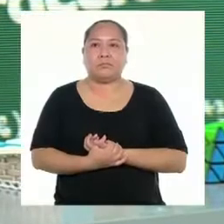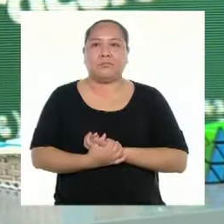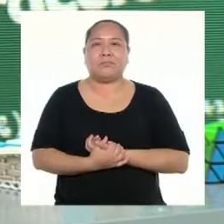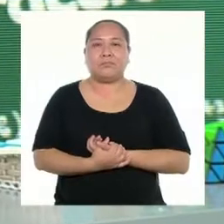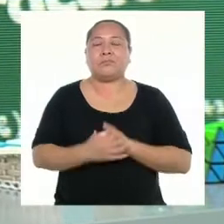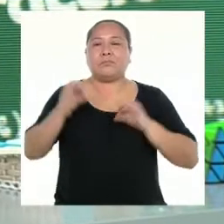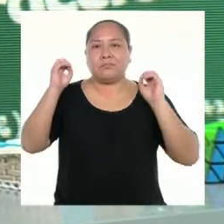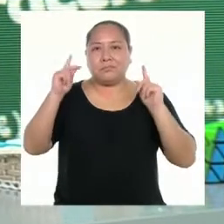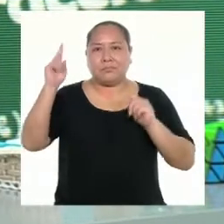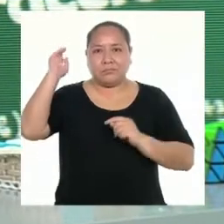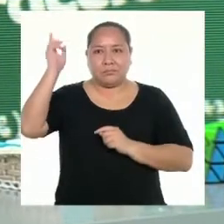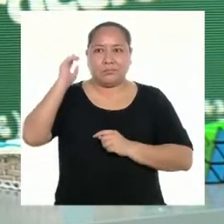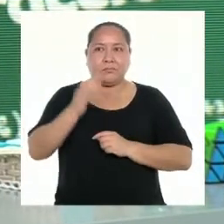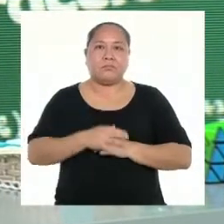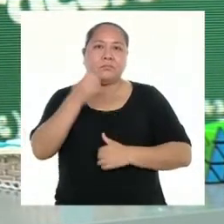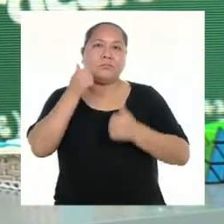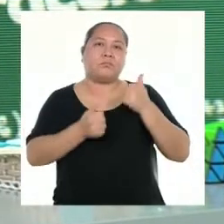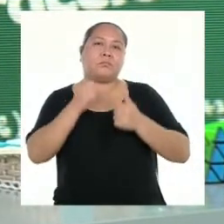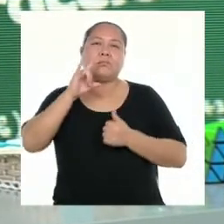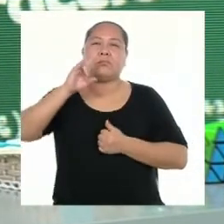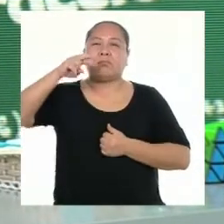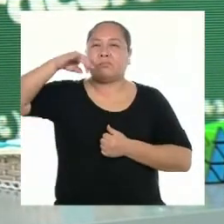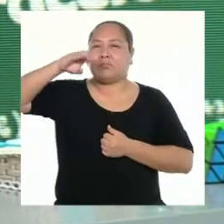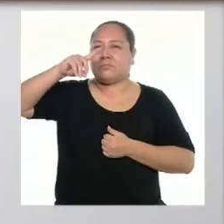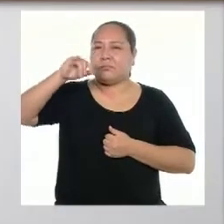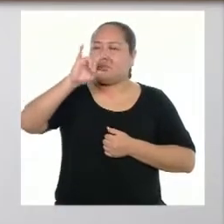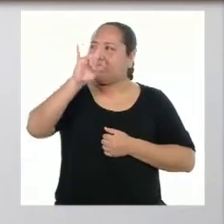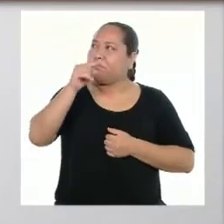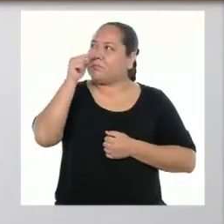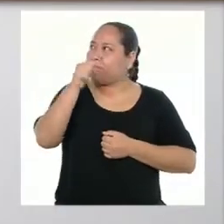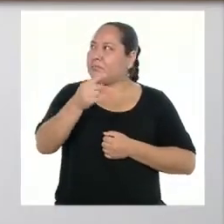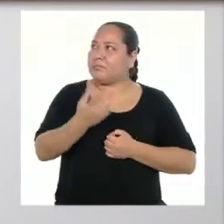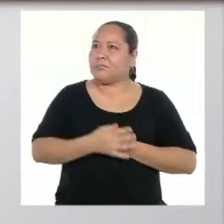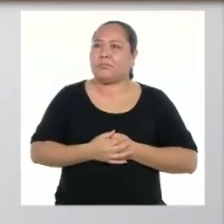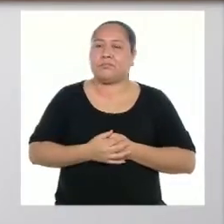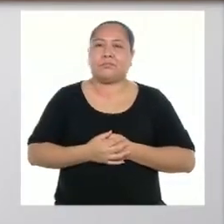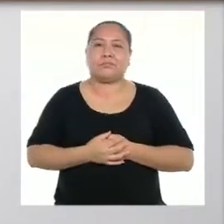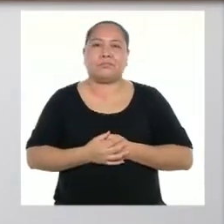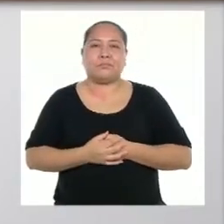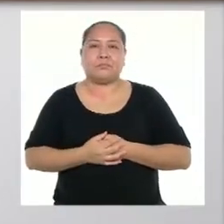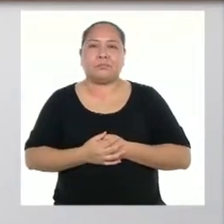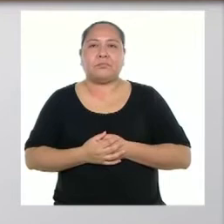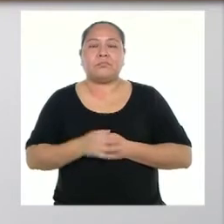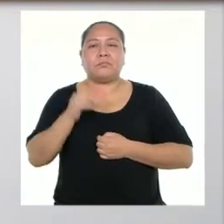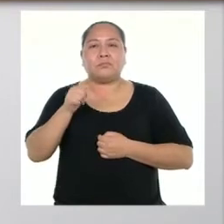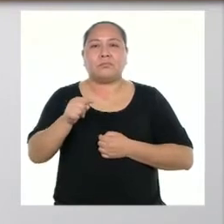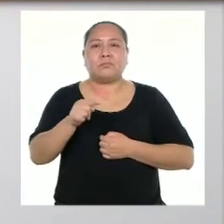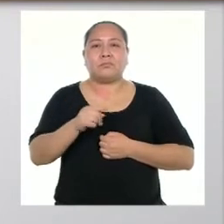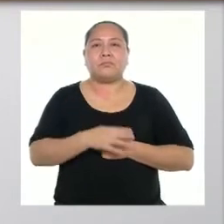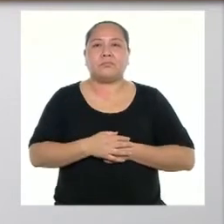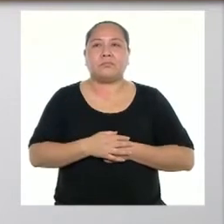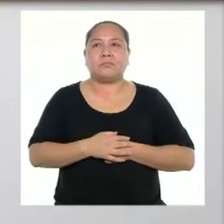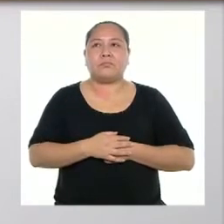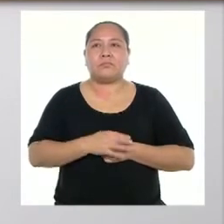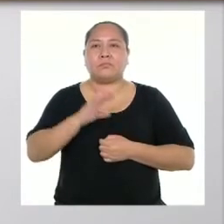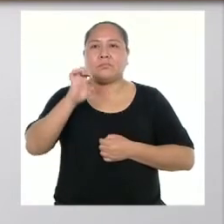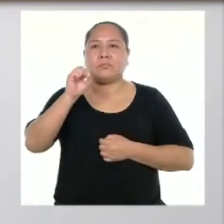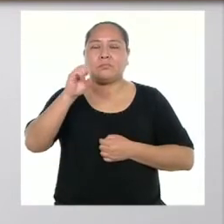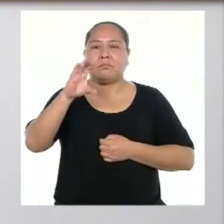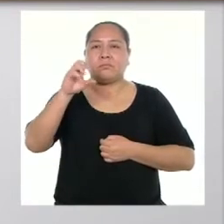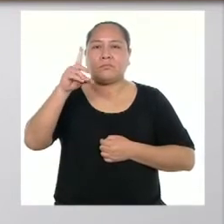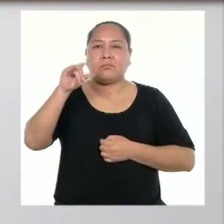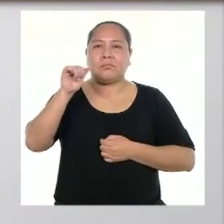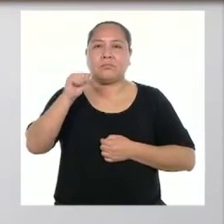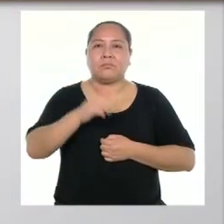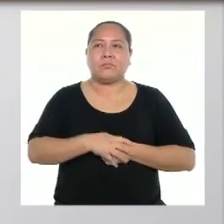Bien, profesora, ¿qué unidad usaremos en estas escalas? Por lo general, a la hora de interpretar la escala del plano, se